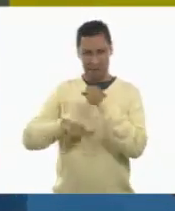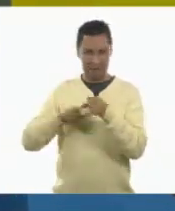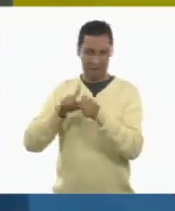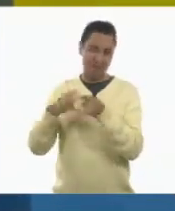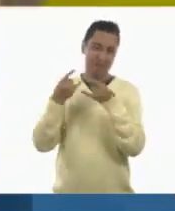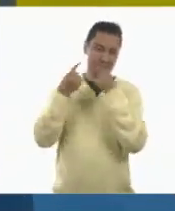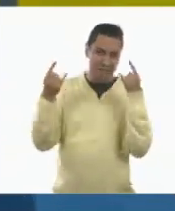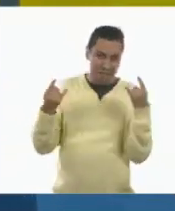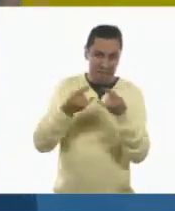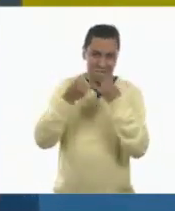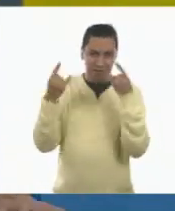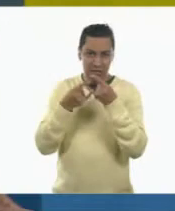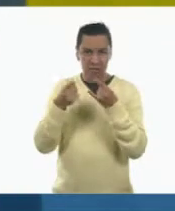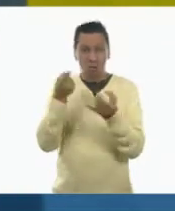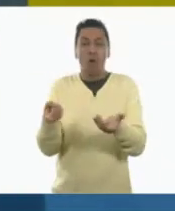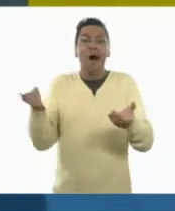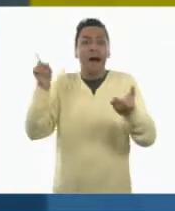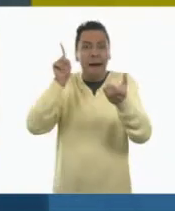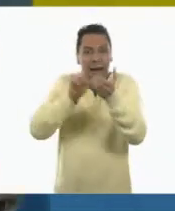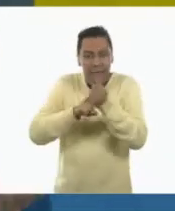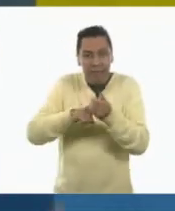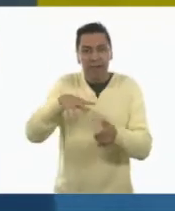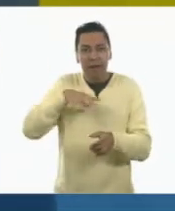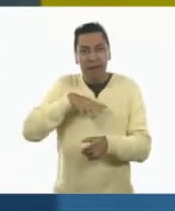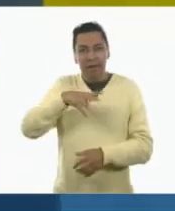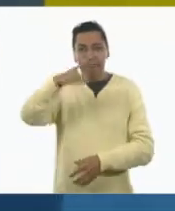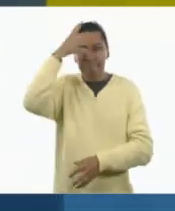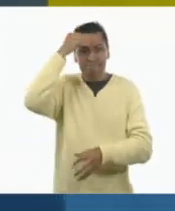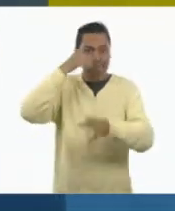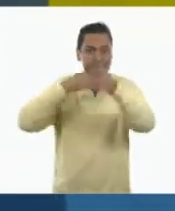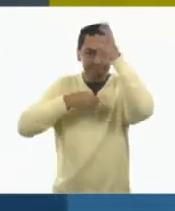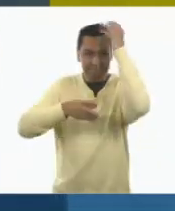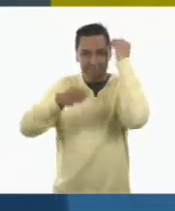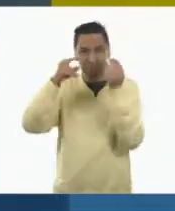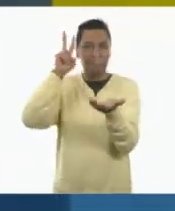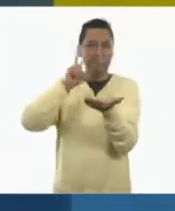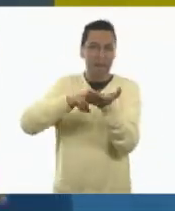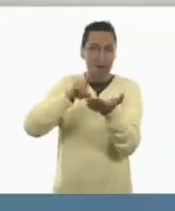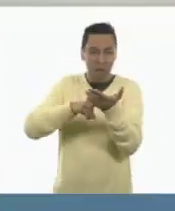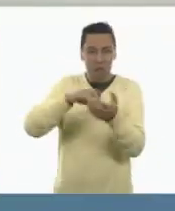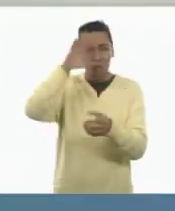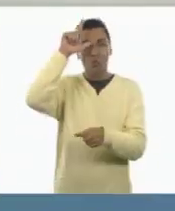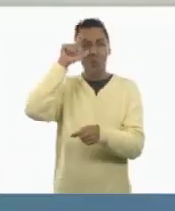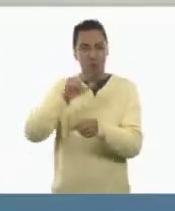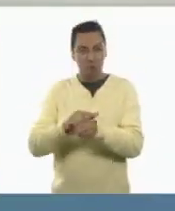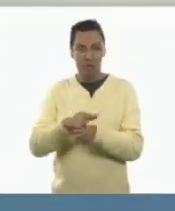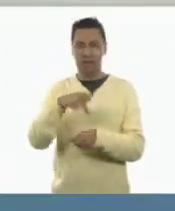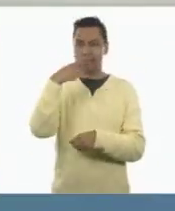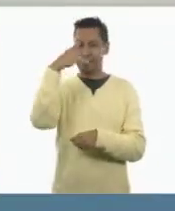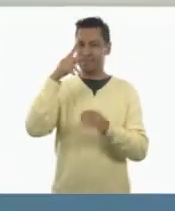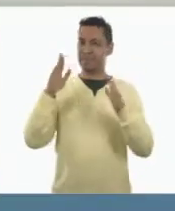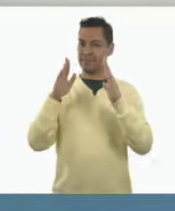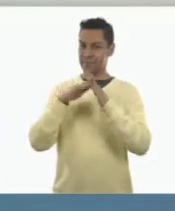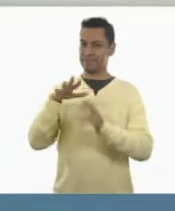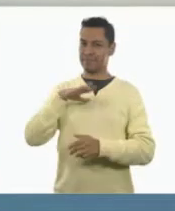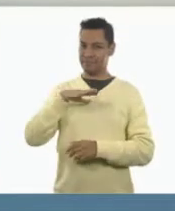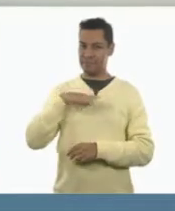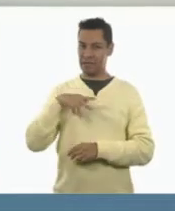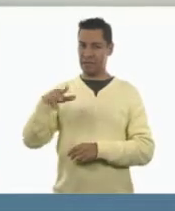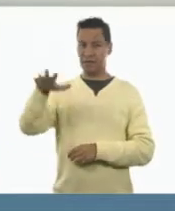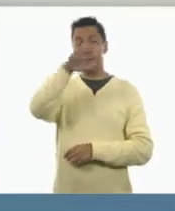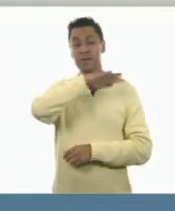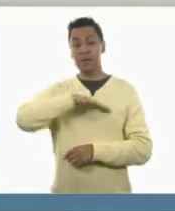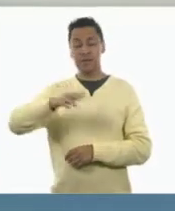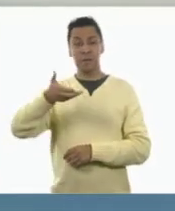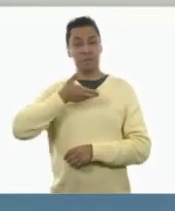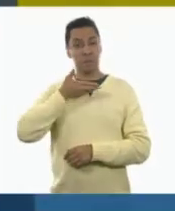pues hay muchísimo, muchísimo que compartir en cuanto a valores y culturas en cada una de nuestras casas, en cada una de nuestras comunidades.